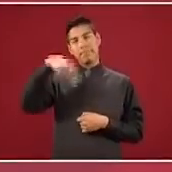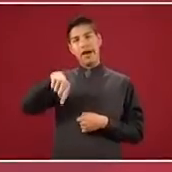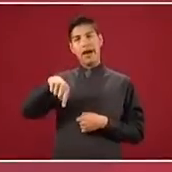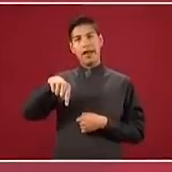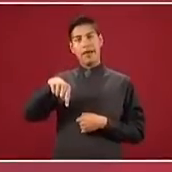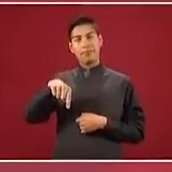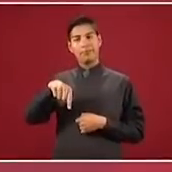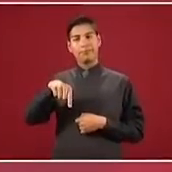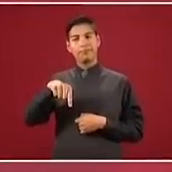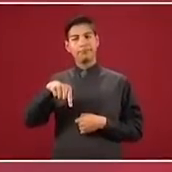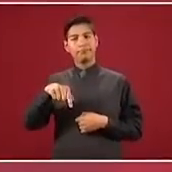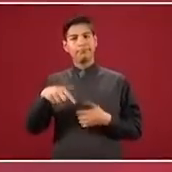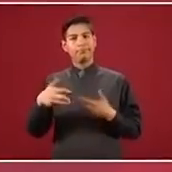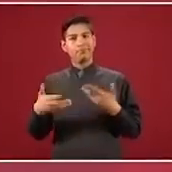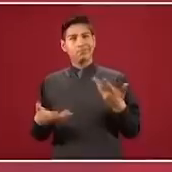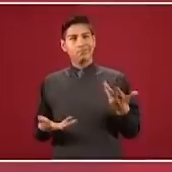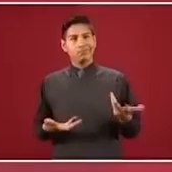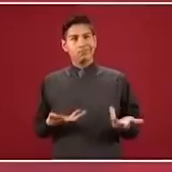los